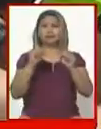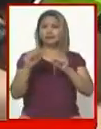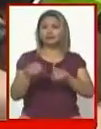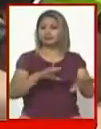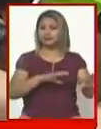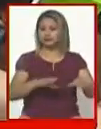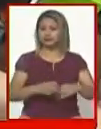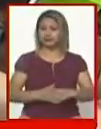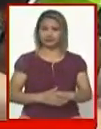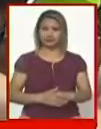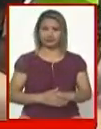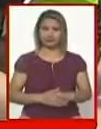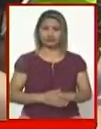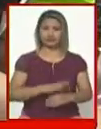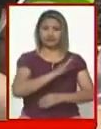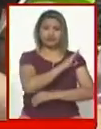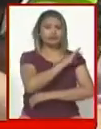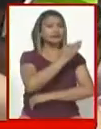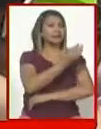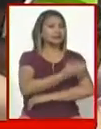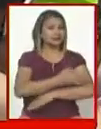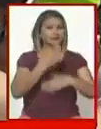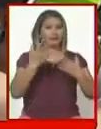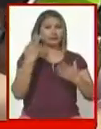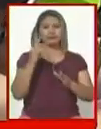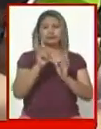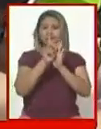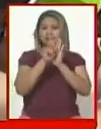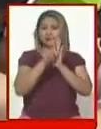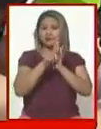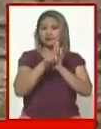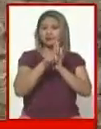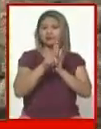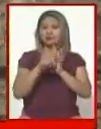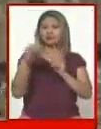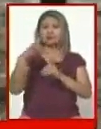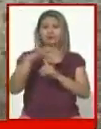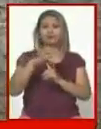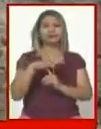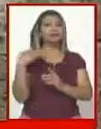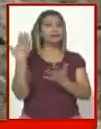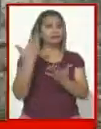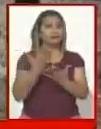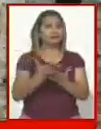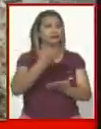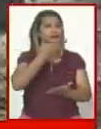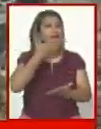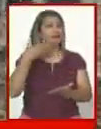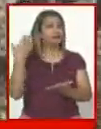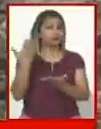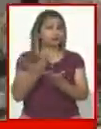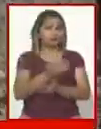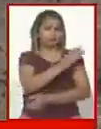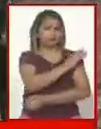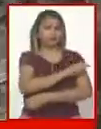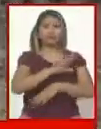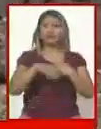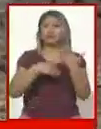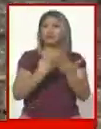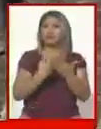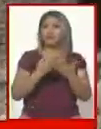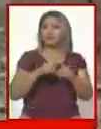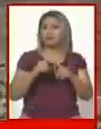tenga que hacer. Ustedes ven el esfuerzo que hemos hecho. A minutos del accidente, un helicóptero a traer a la mejor clínica, pero todo